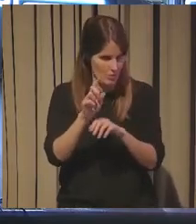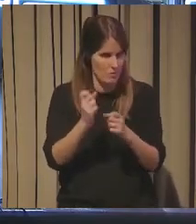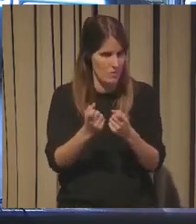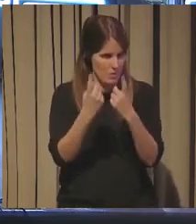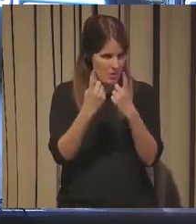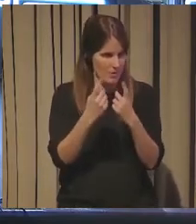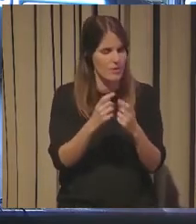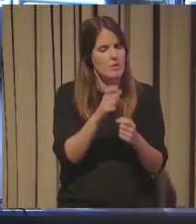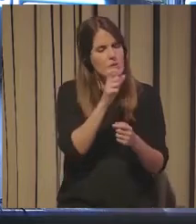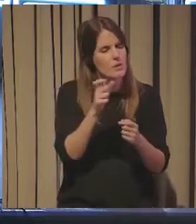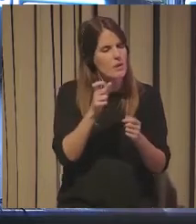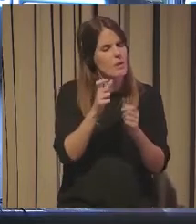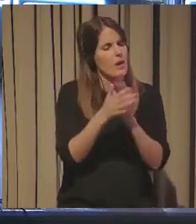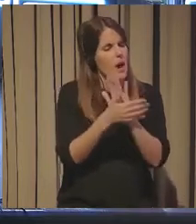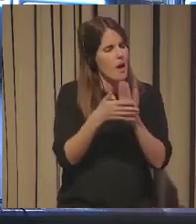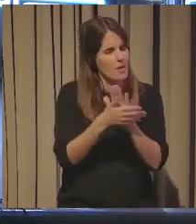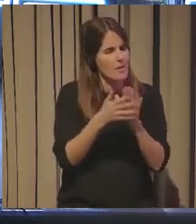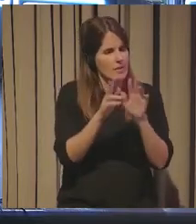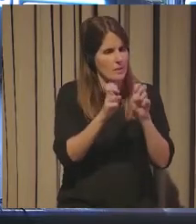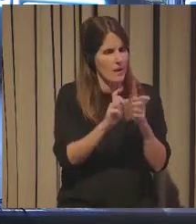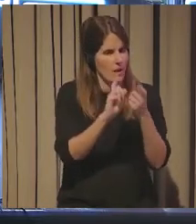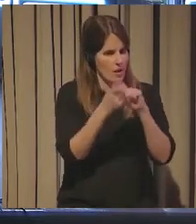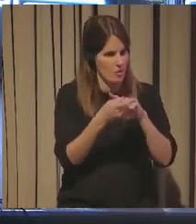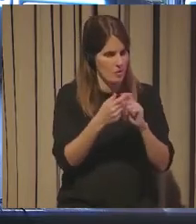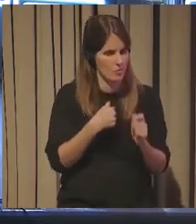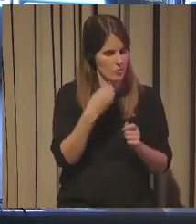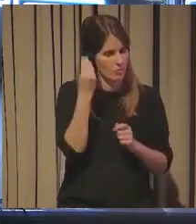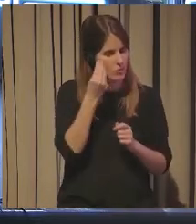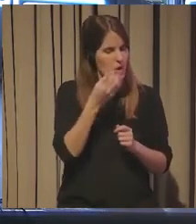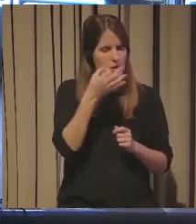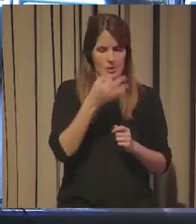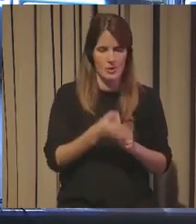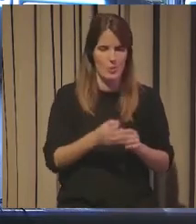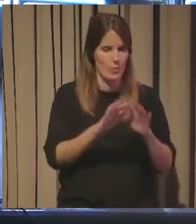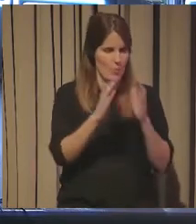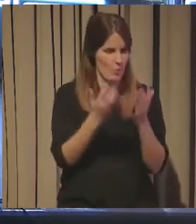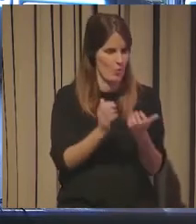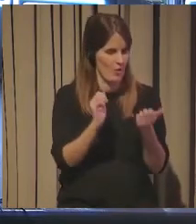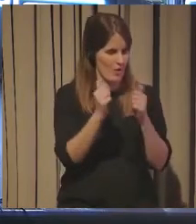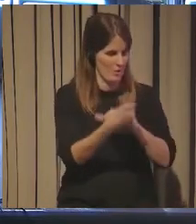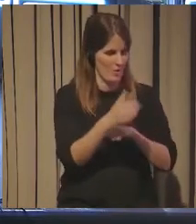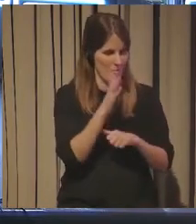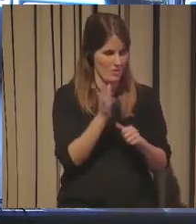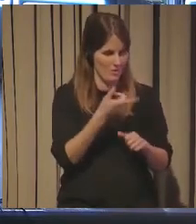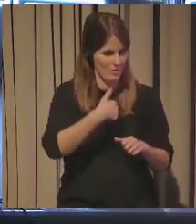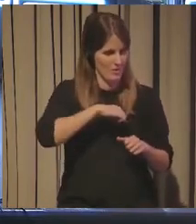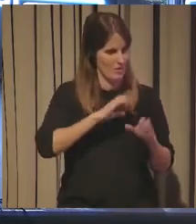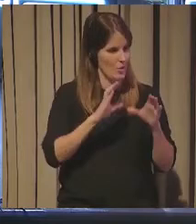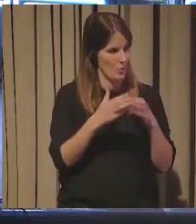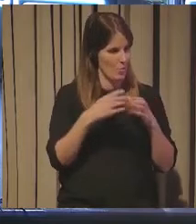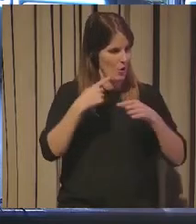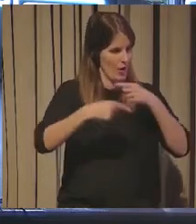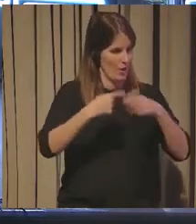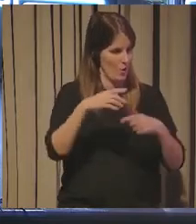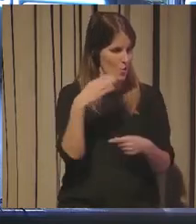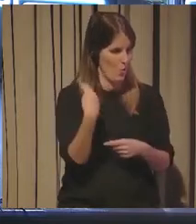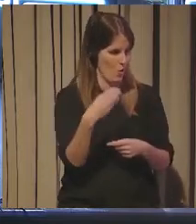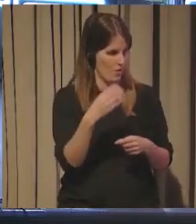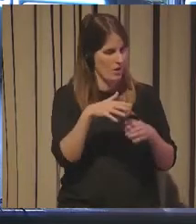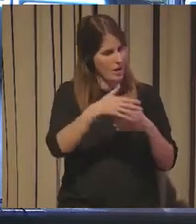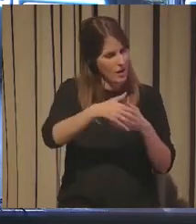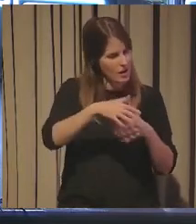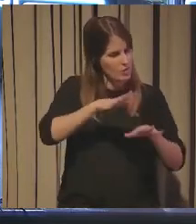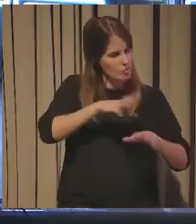hablaba del cambio. Pensábamos que estábamos cambiando el mundo. Éramos la generación joven, estábamos por ahí protestando,